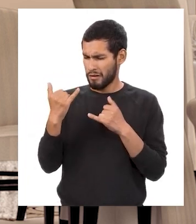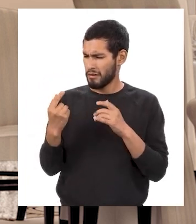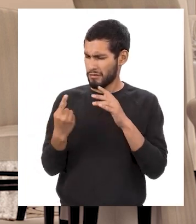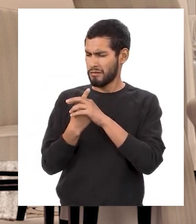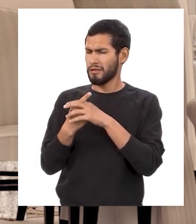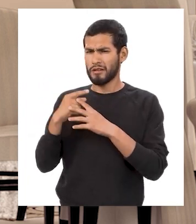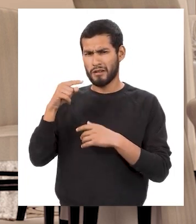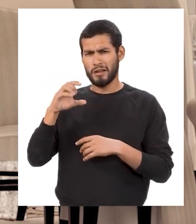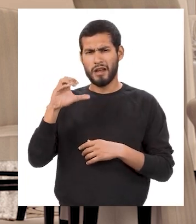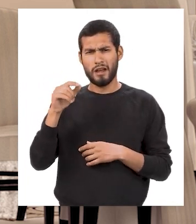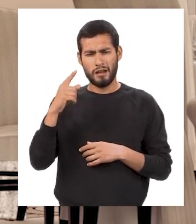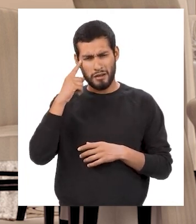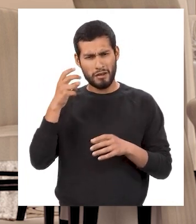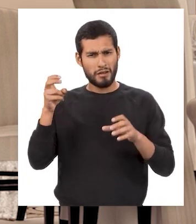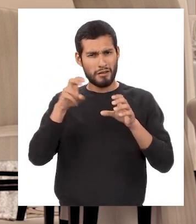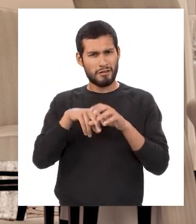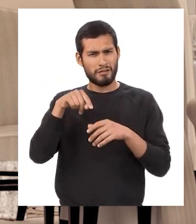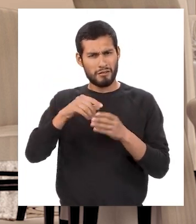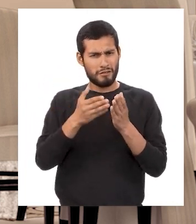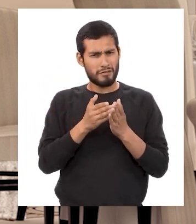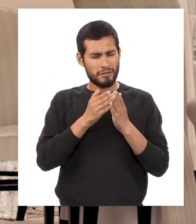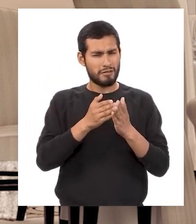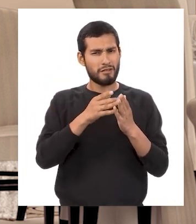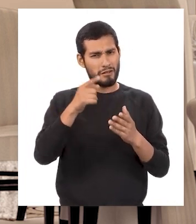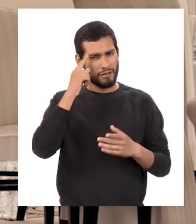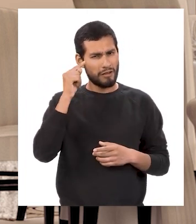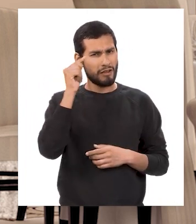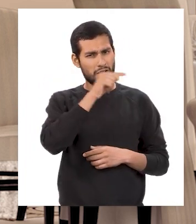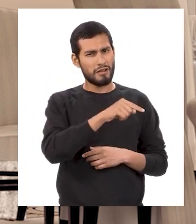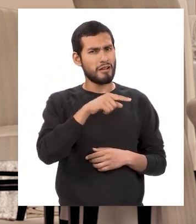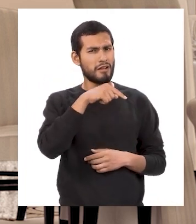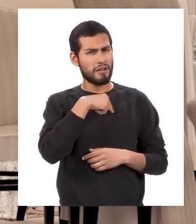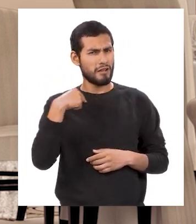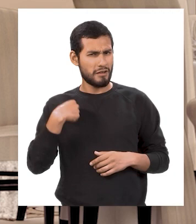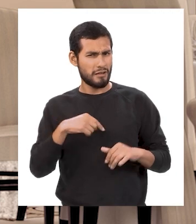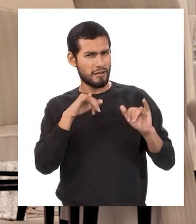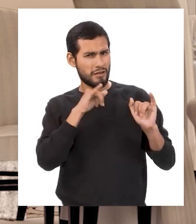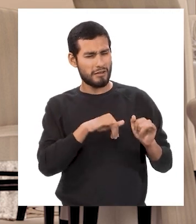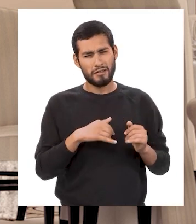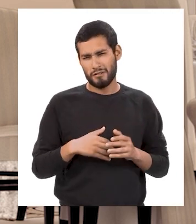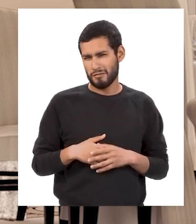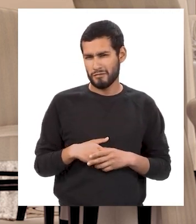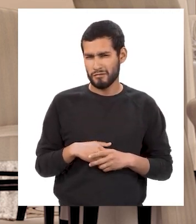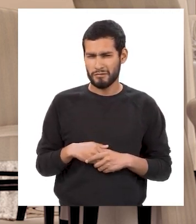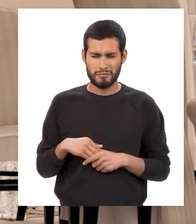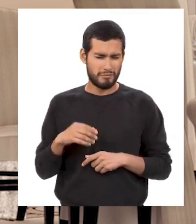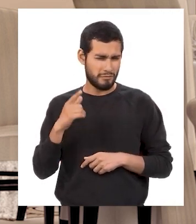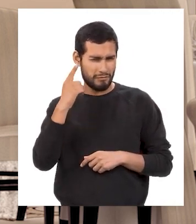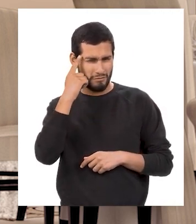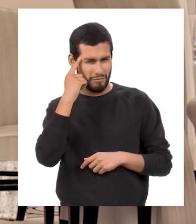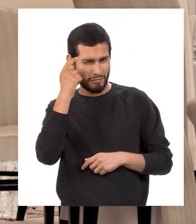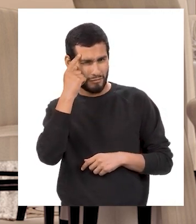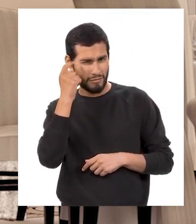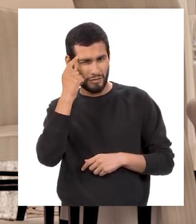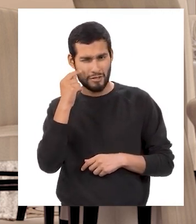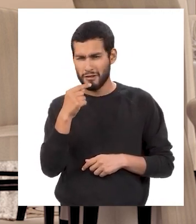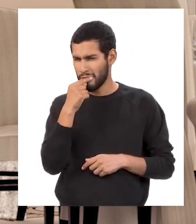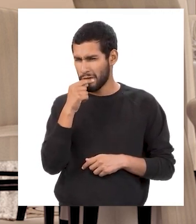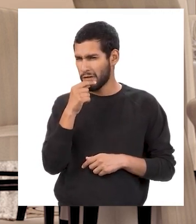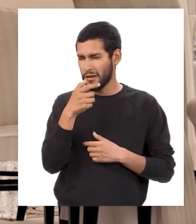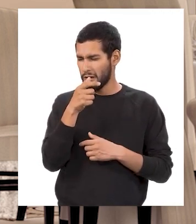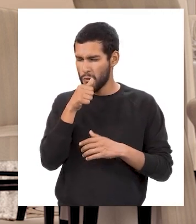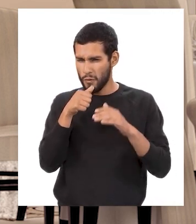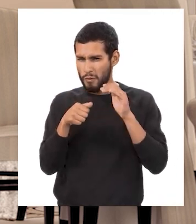luego aparece en Calcuta para abordar este barco diciendo que irá a quedarse en Hong Kong. Me parece que hay